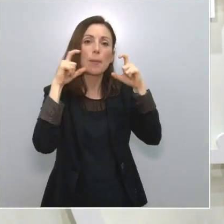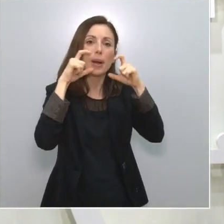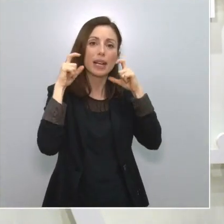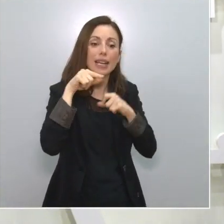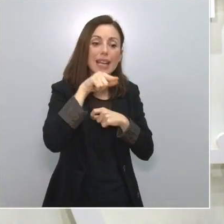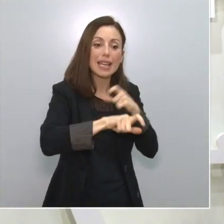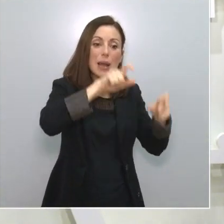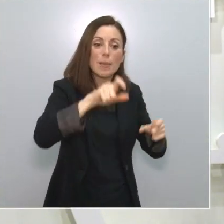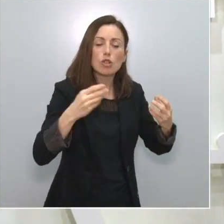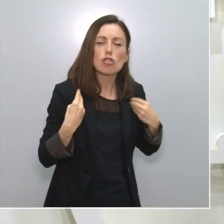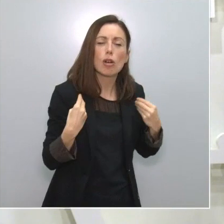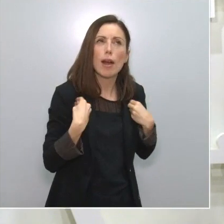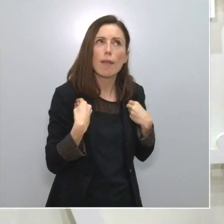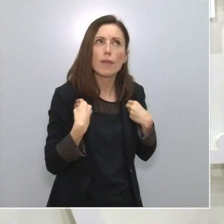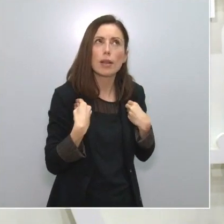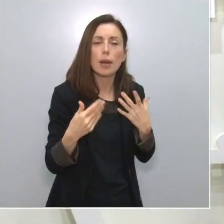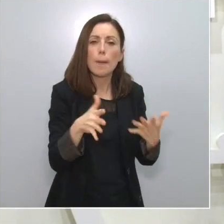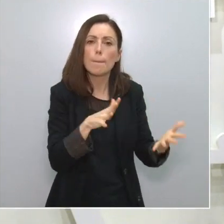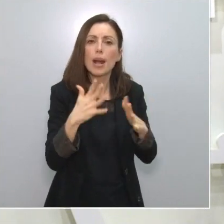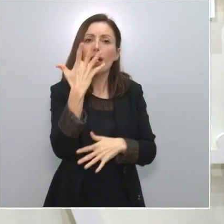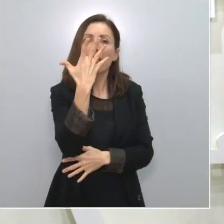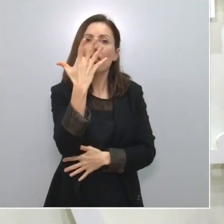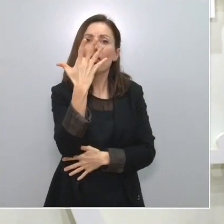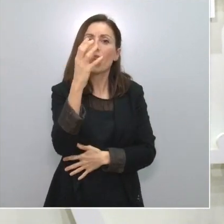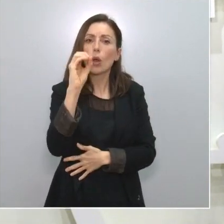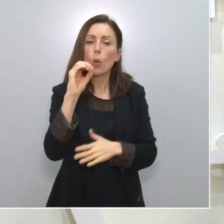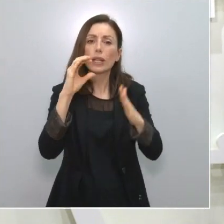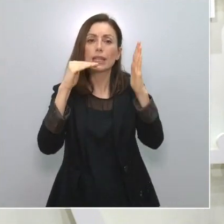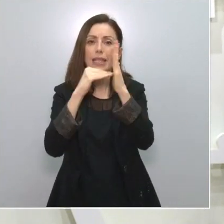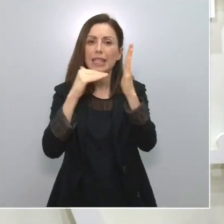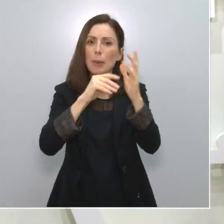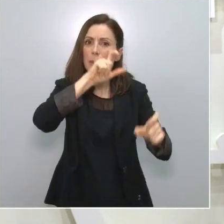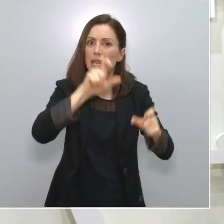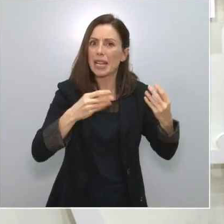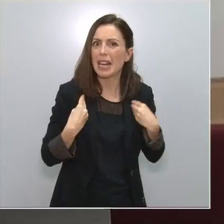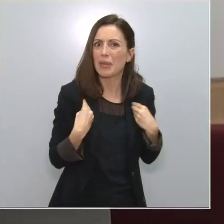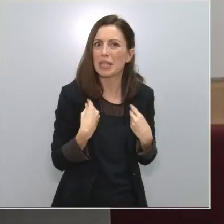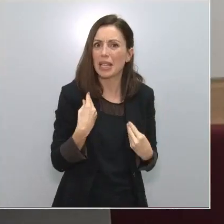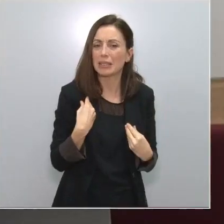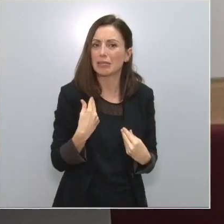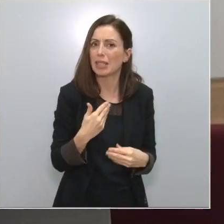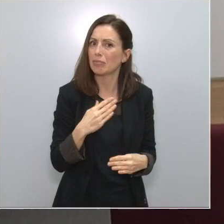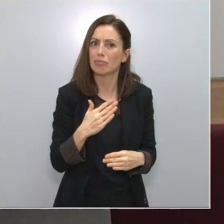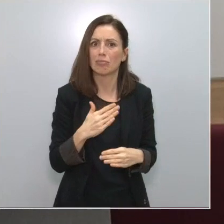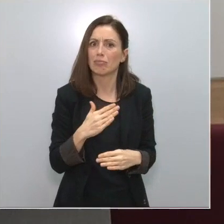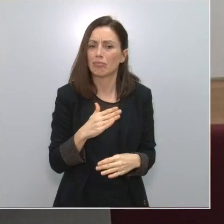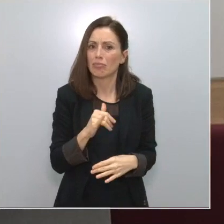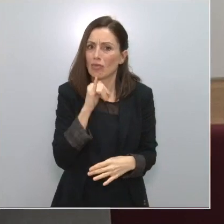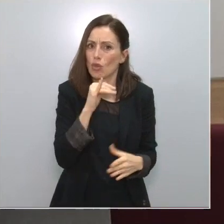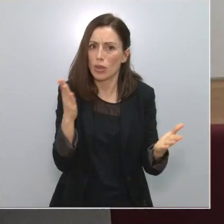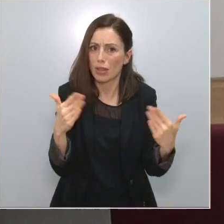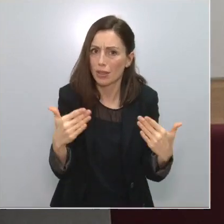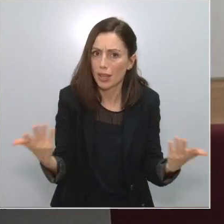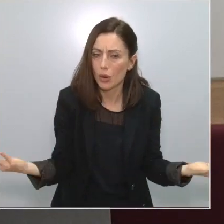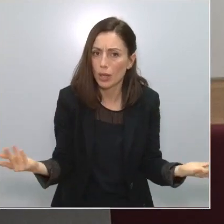población con prácticamente 50.000 habitantes, me parece de luego escaso. Por lo tanto, deberíamos de saber cómo se